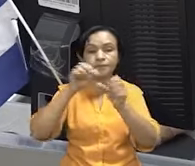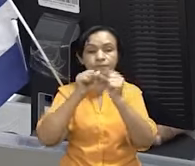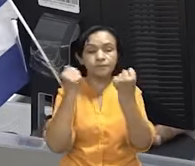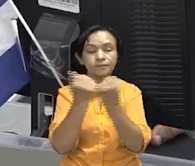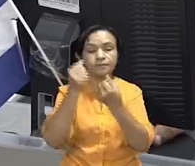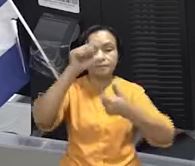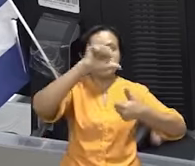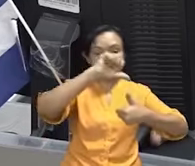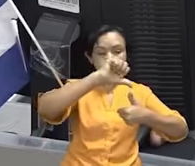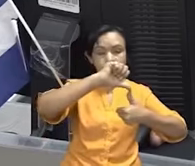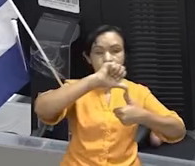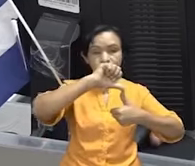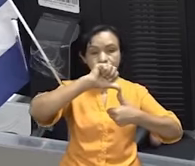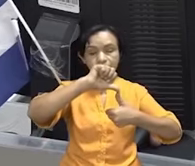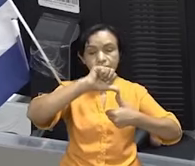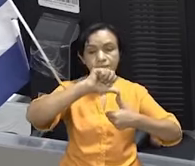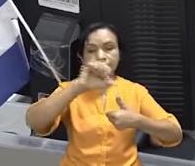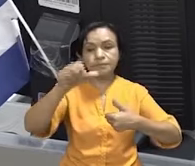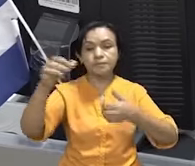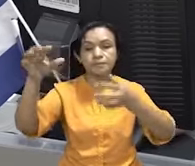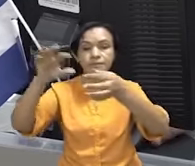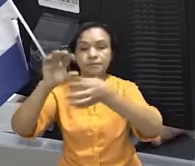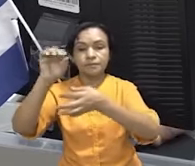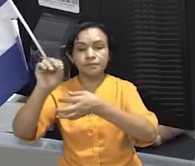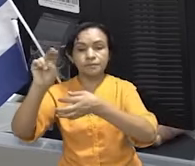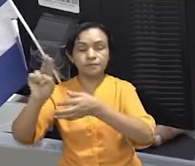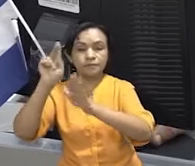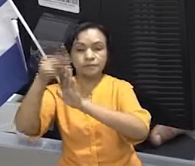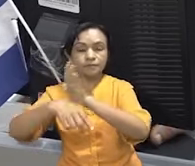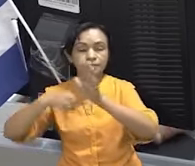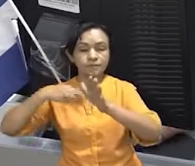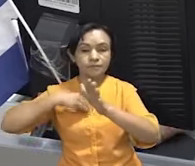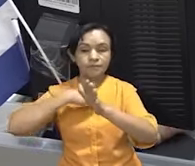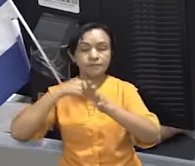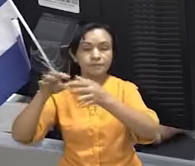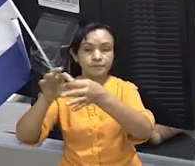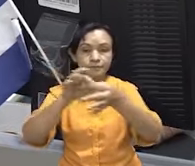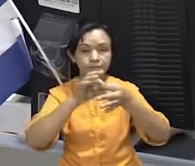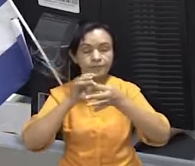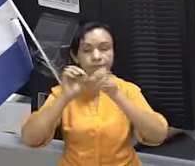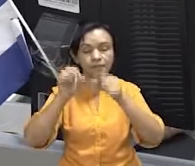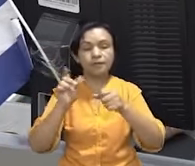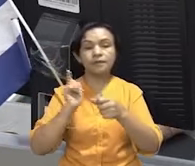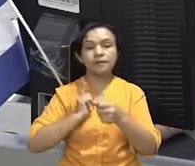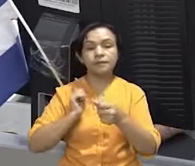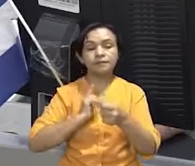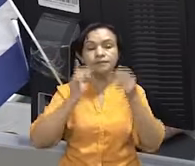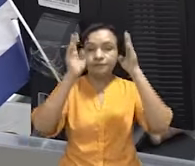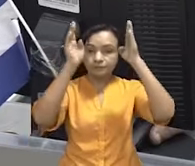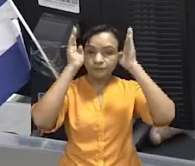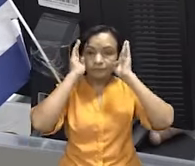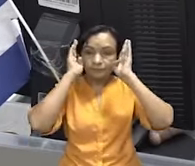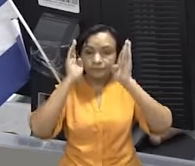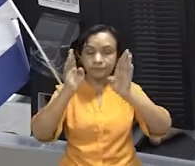entre Centroamérica por un lado y la Unión Europea y sus Estados miembros por otro, para tener en cuenta la adhesión